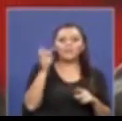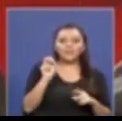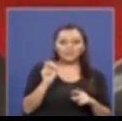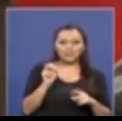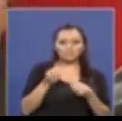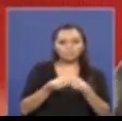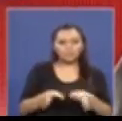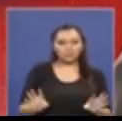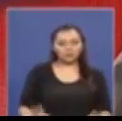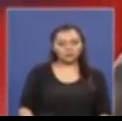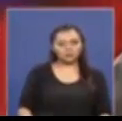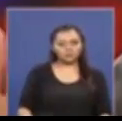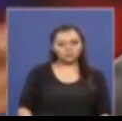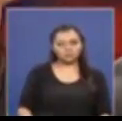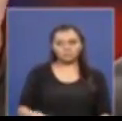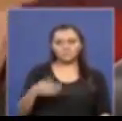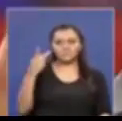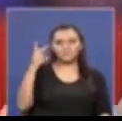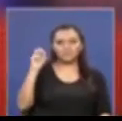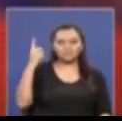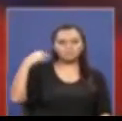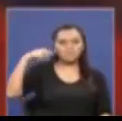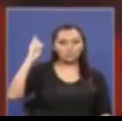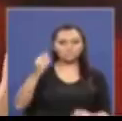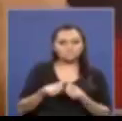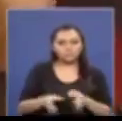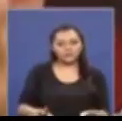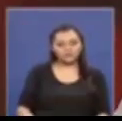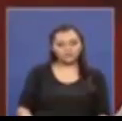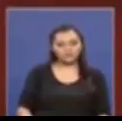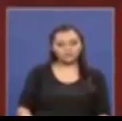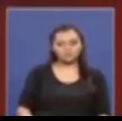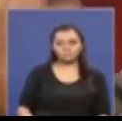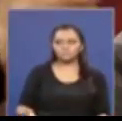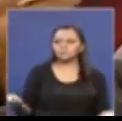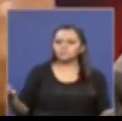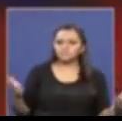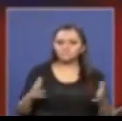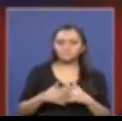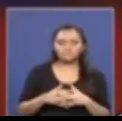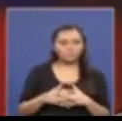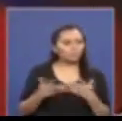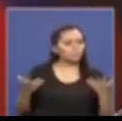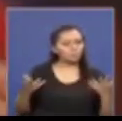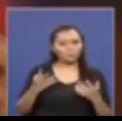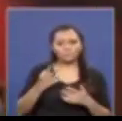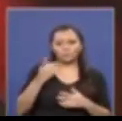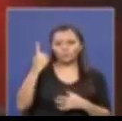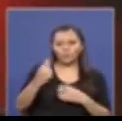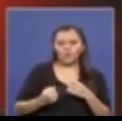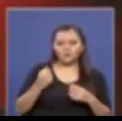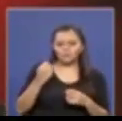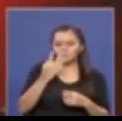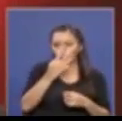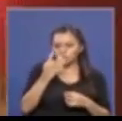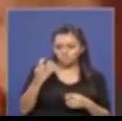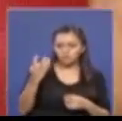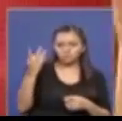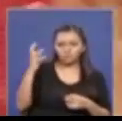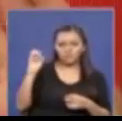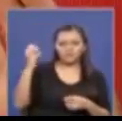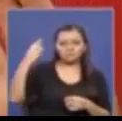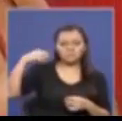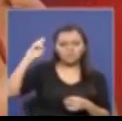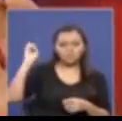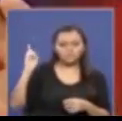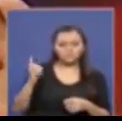anuales. Eso era como quemar 440 millones de dólares. 440 millones de dólares. Ahora, o sea,